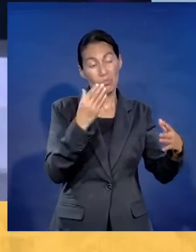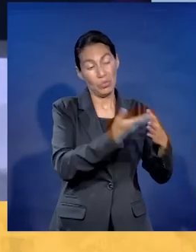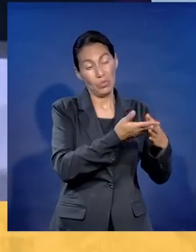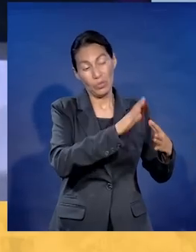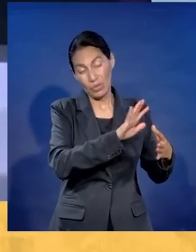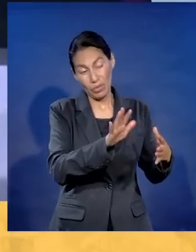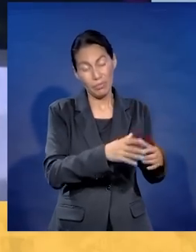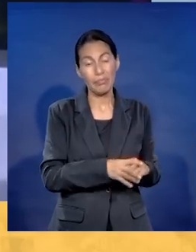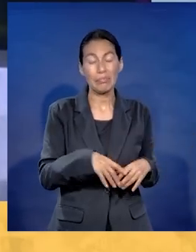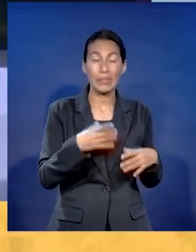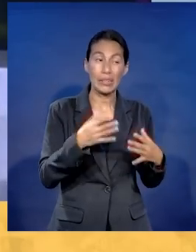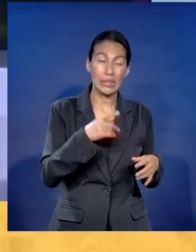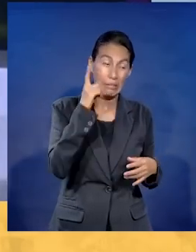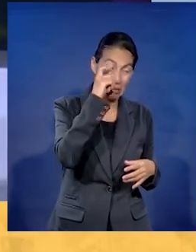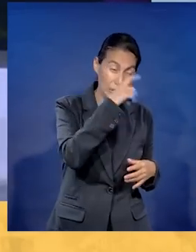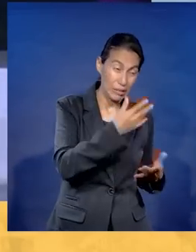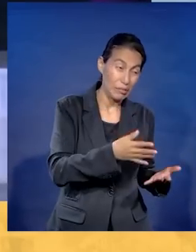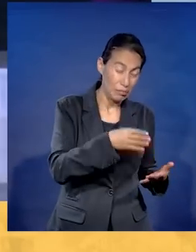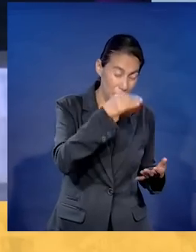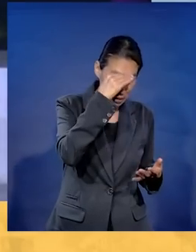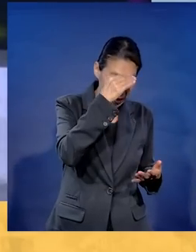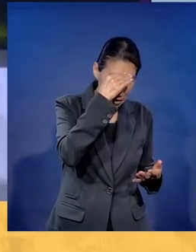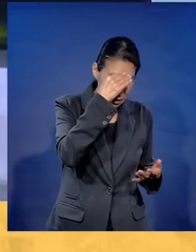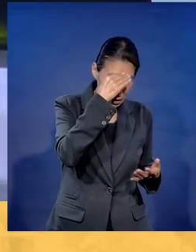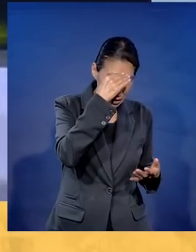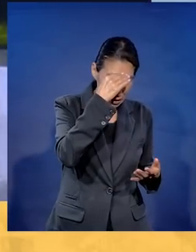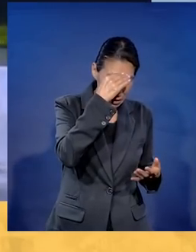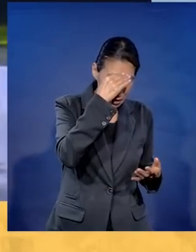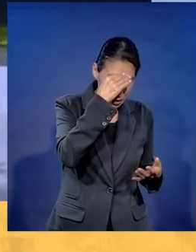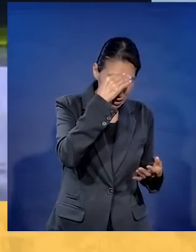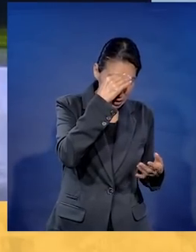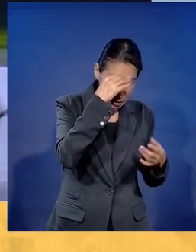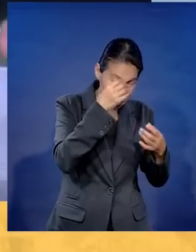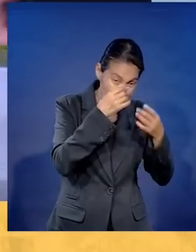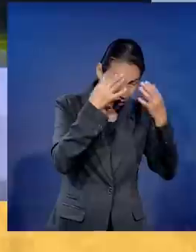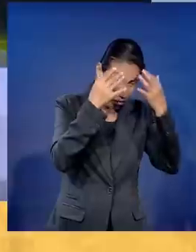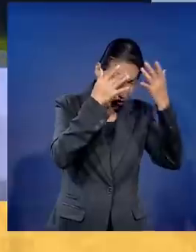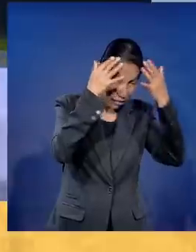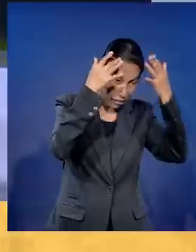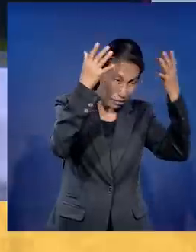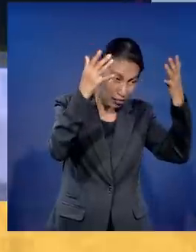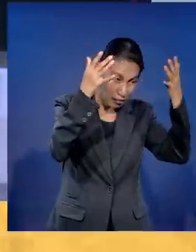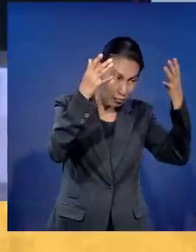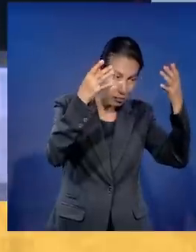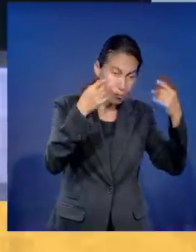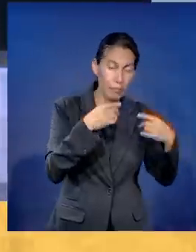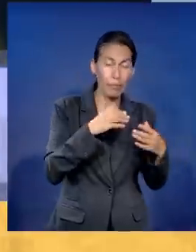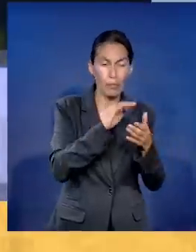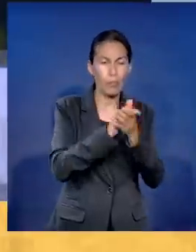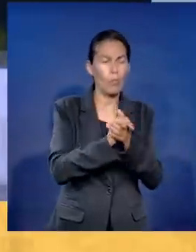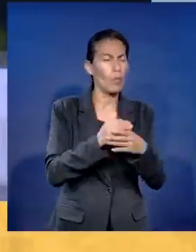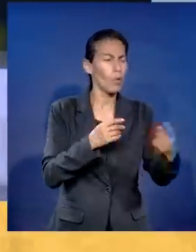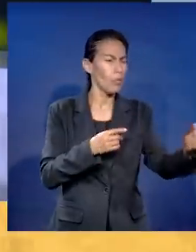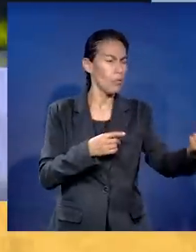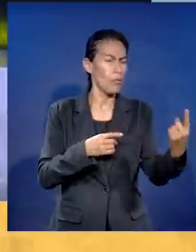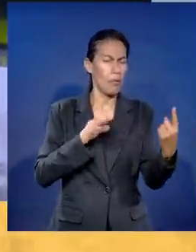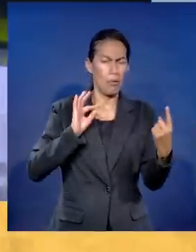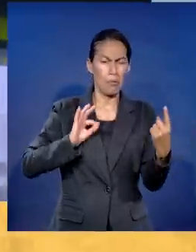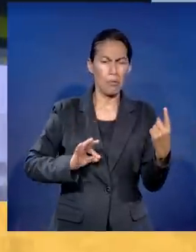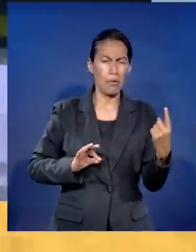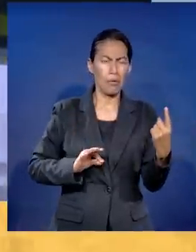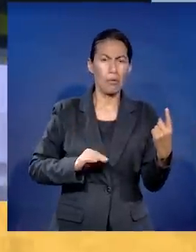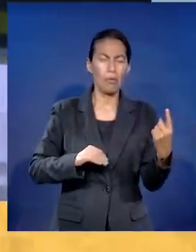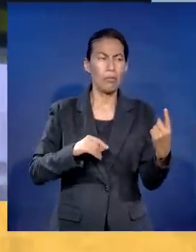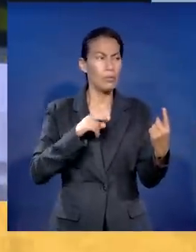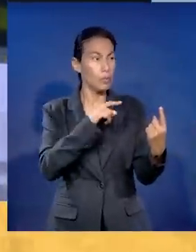dispara vuela ya fue la mató la revivió ya ya pensó Todo llega el marido y ya está enojada estabas con tu secretaria